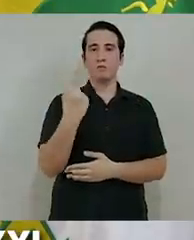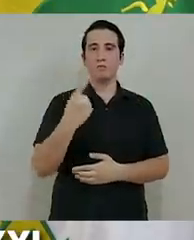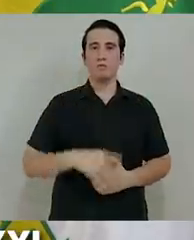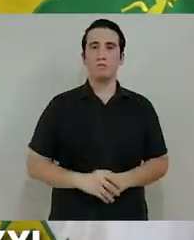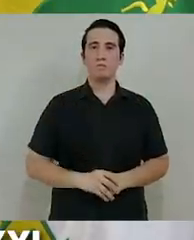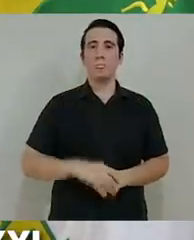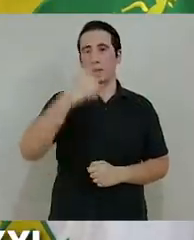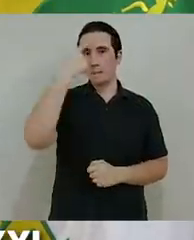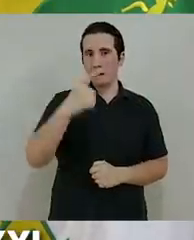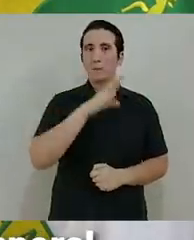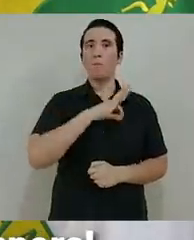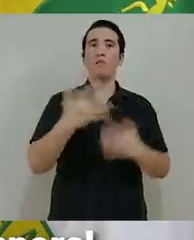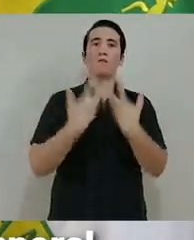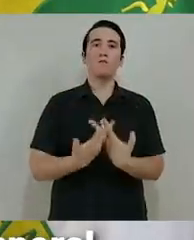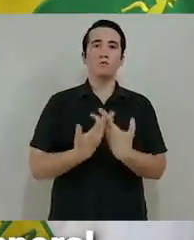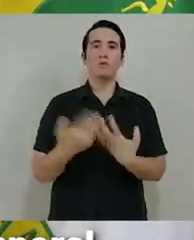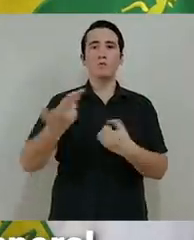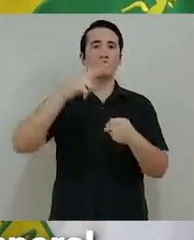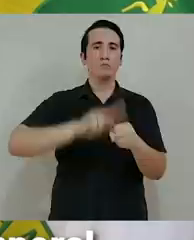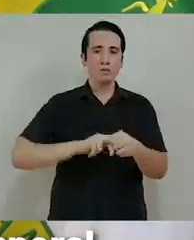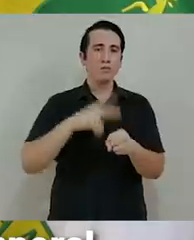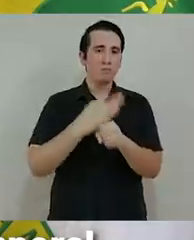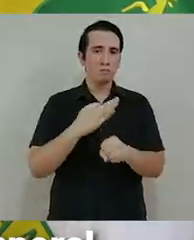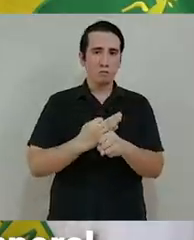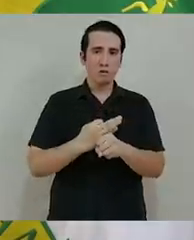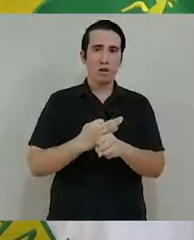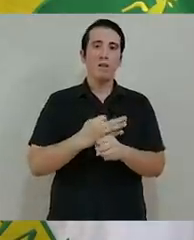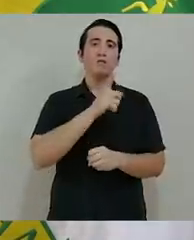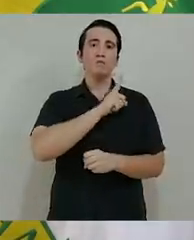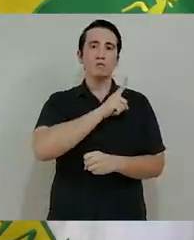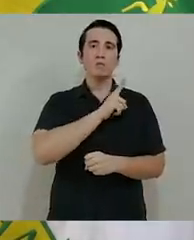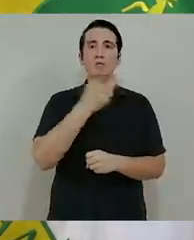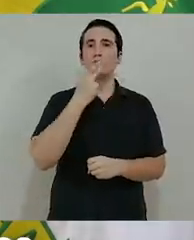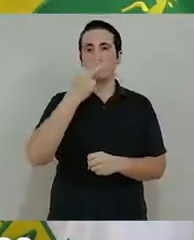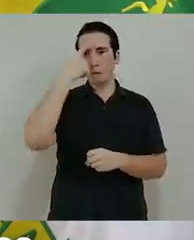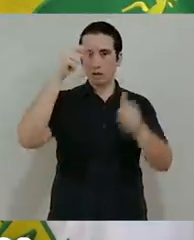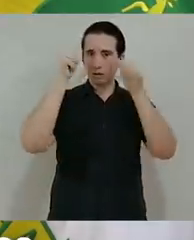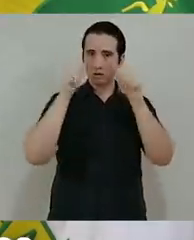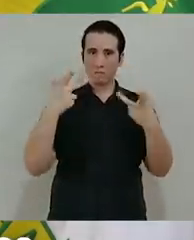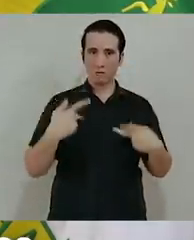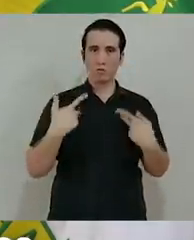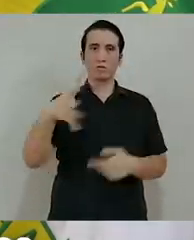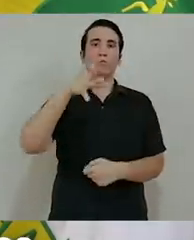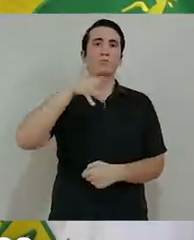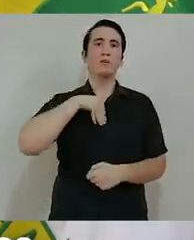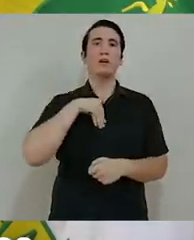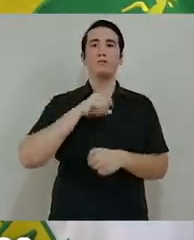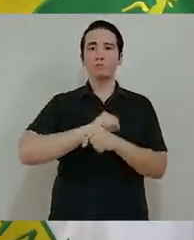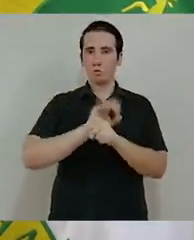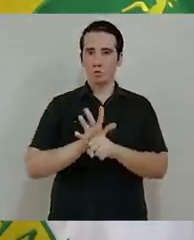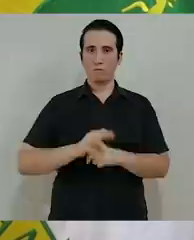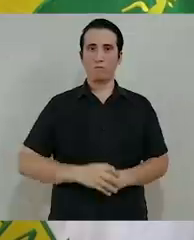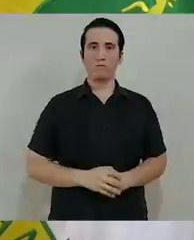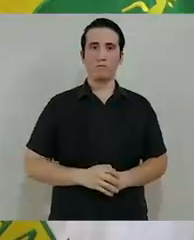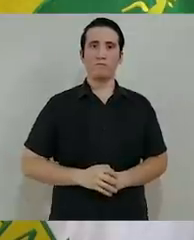Convenciones Yucatán Siglo XXI para que pueda funcionar como un hospital temporal que exclusivamente nos sirva para atender personas contagiadas